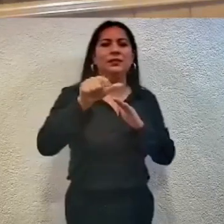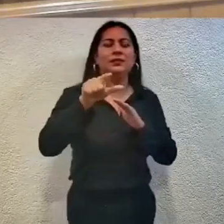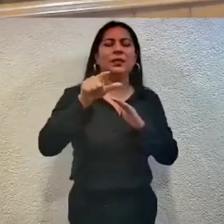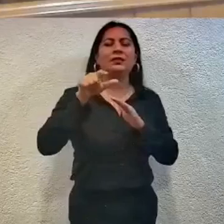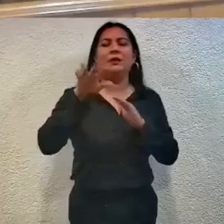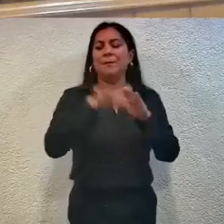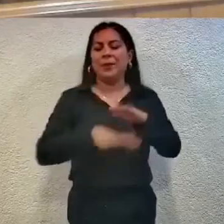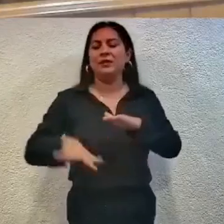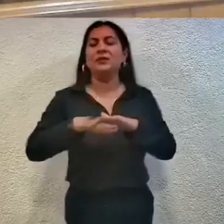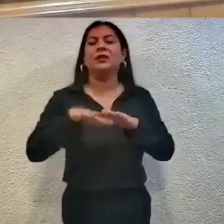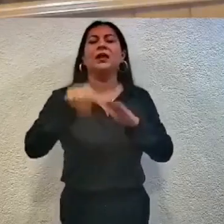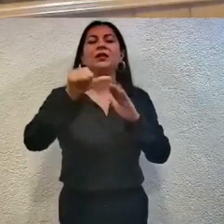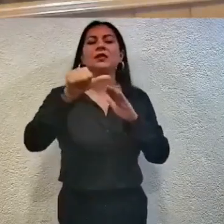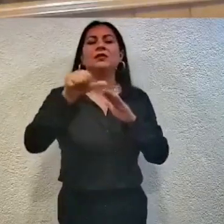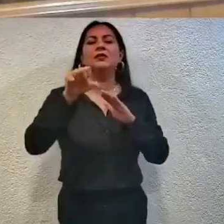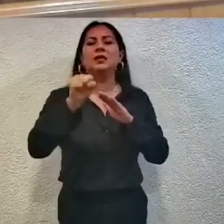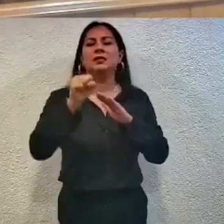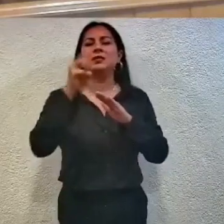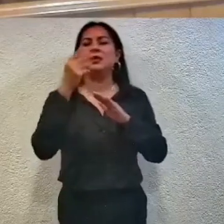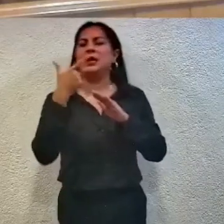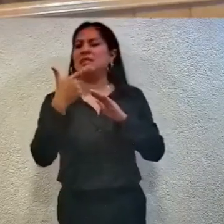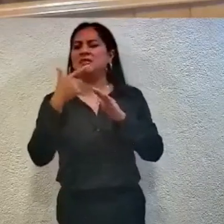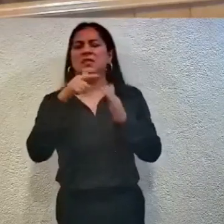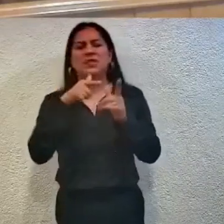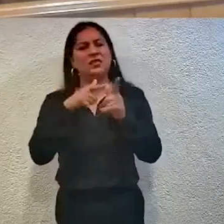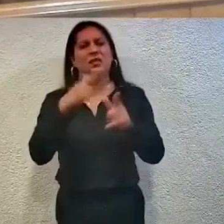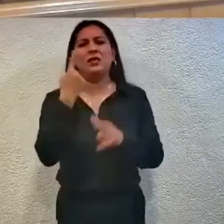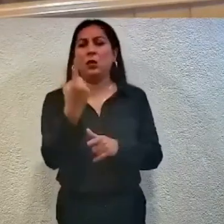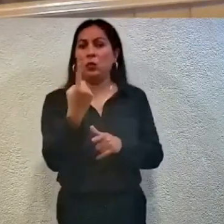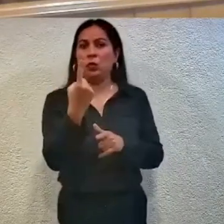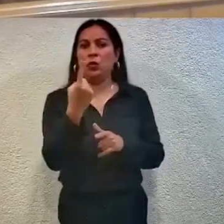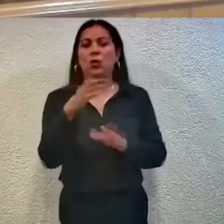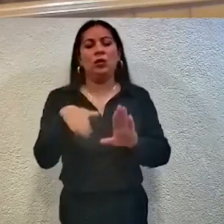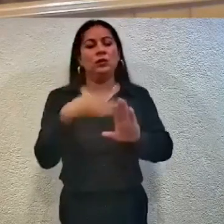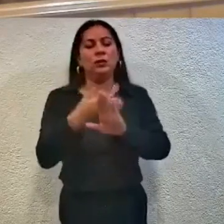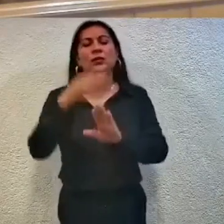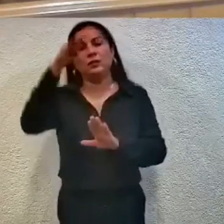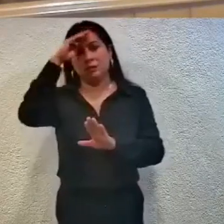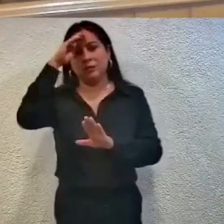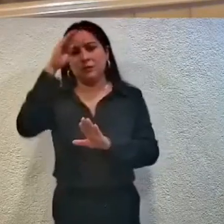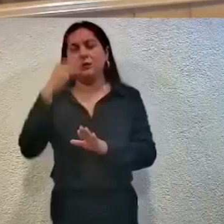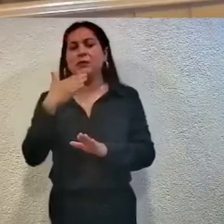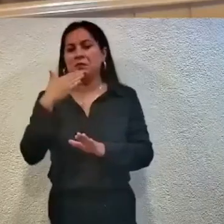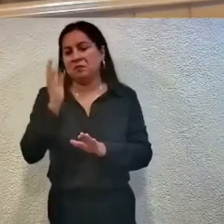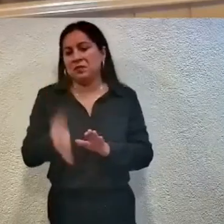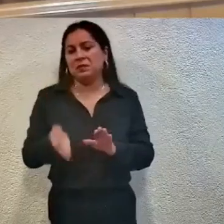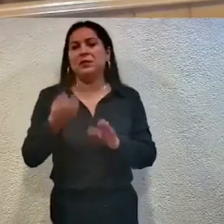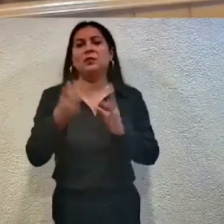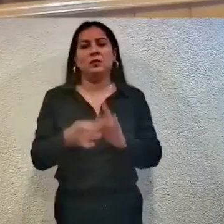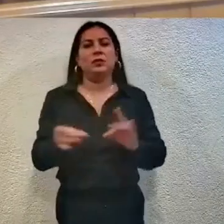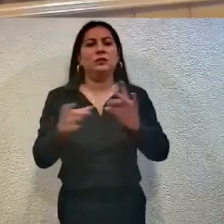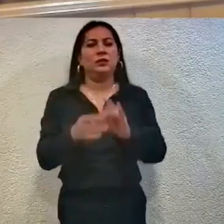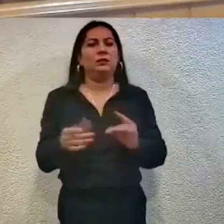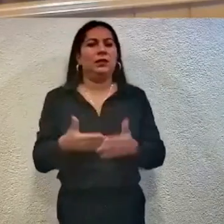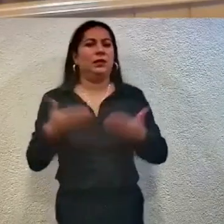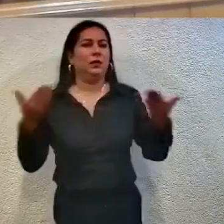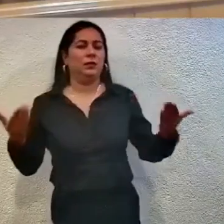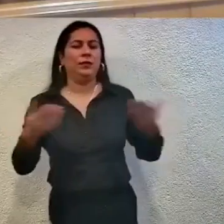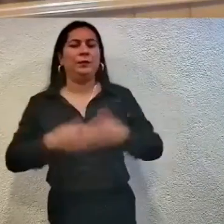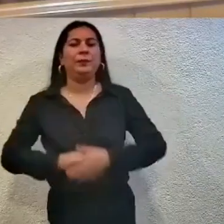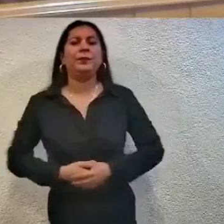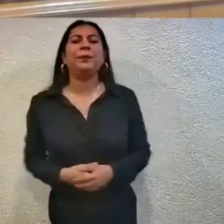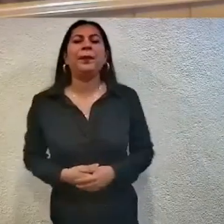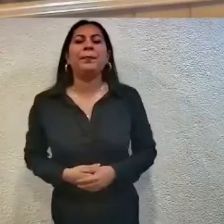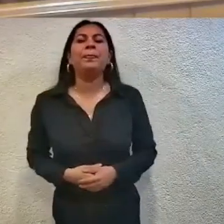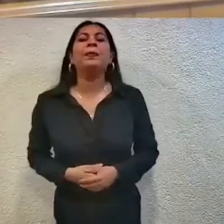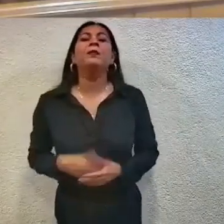básica y 1667 contigua 1, los agravios se consideran fundados por lo que a continuación se expone.